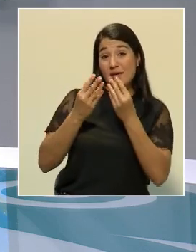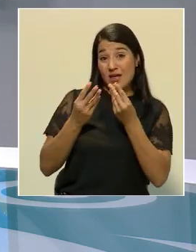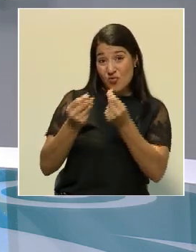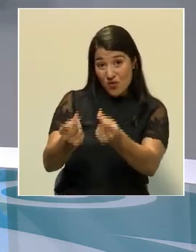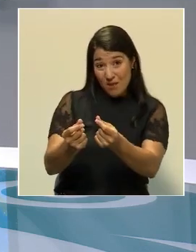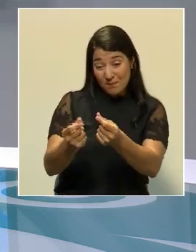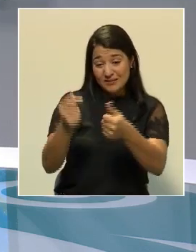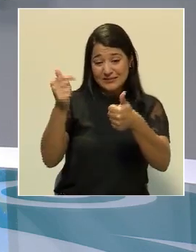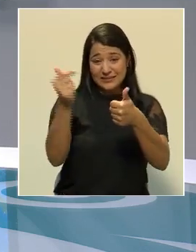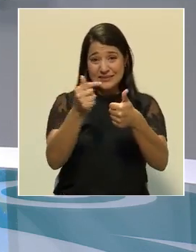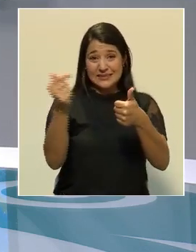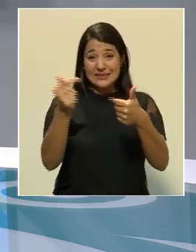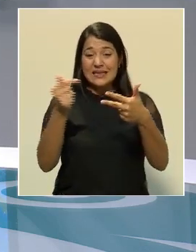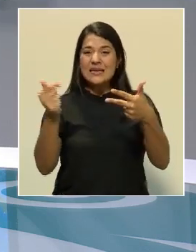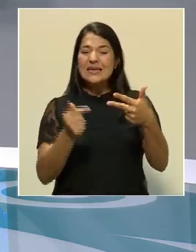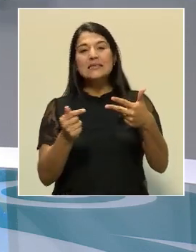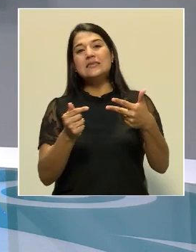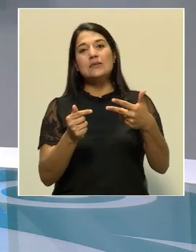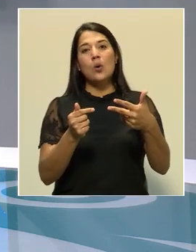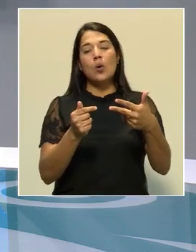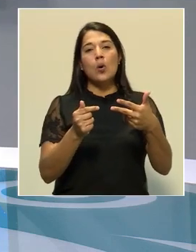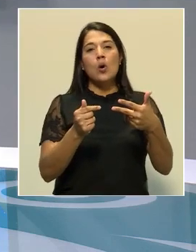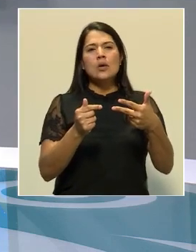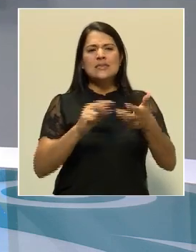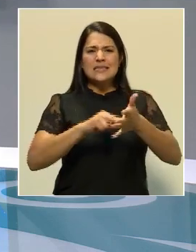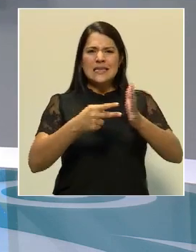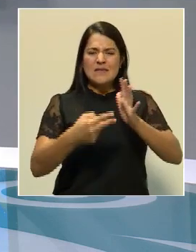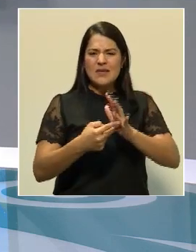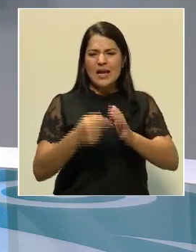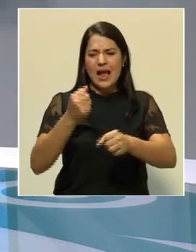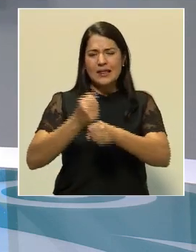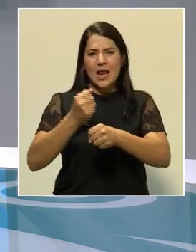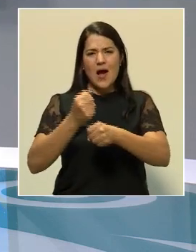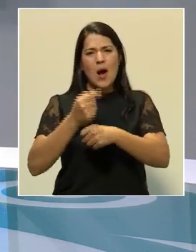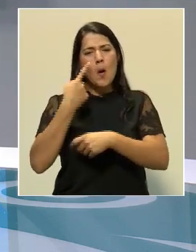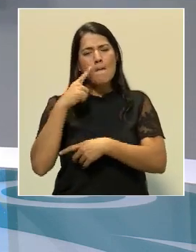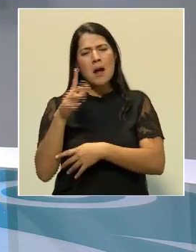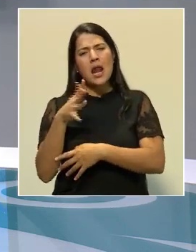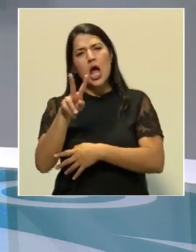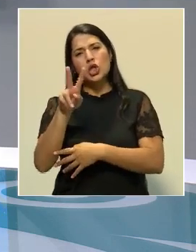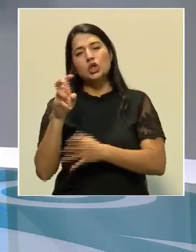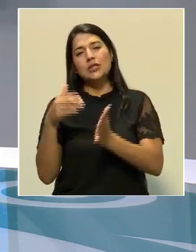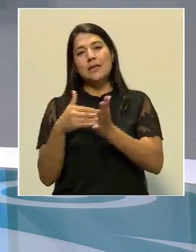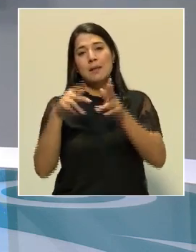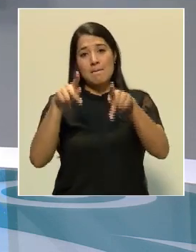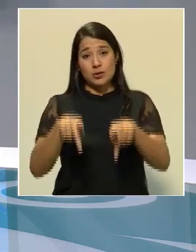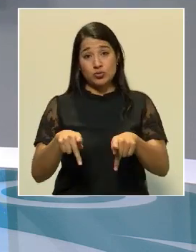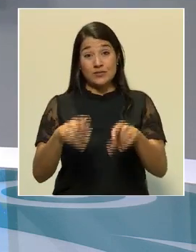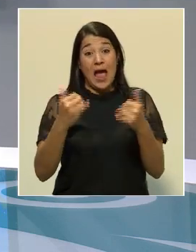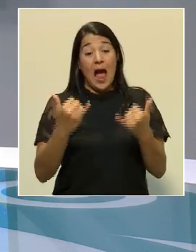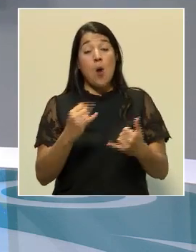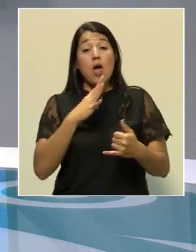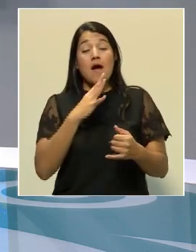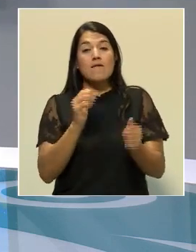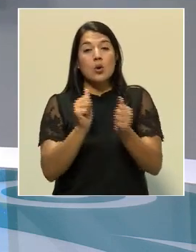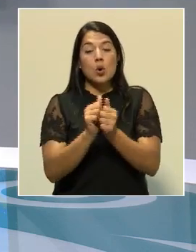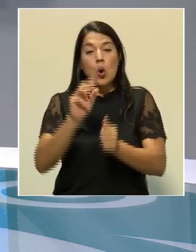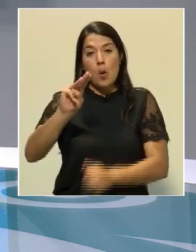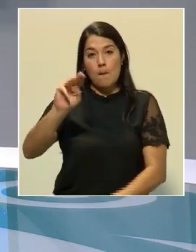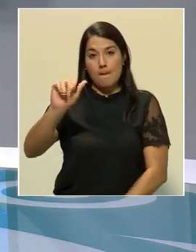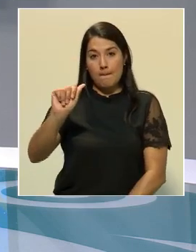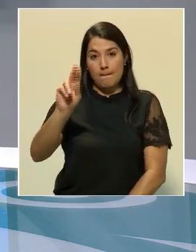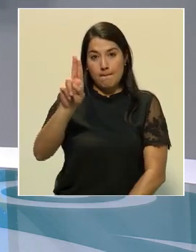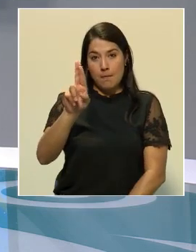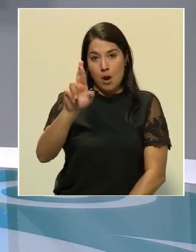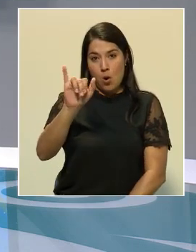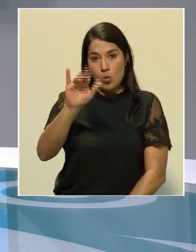es un motor de empleo para cerca de 200.000 personas. Voy a conversar ahora con Mauricio Rodríguez, director